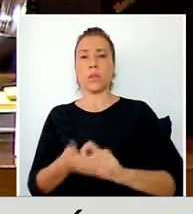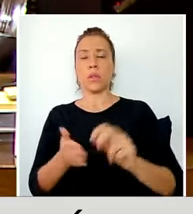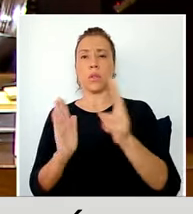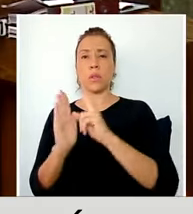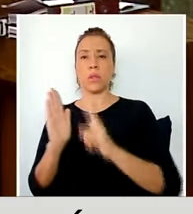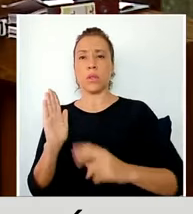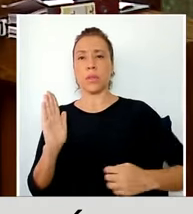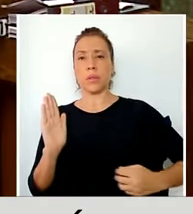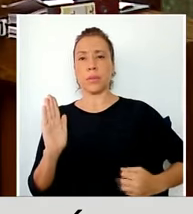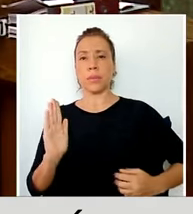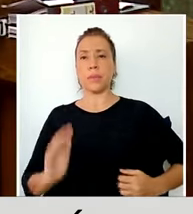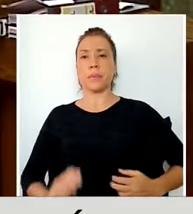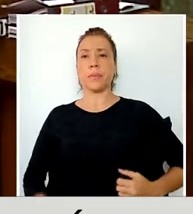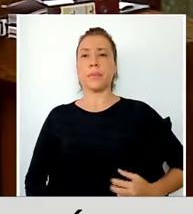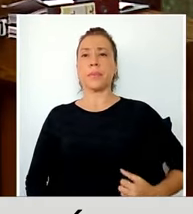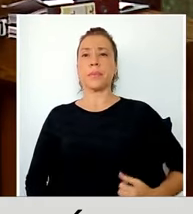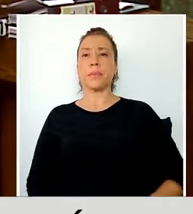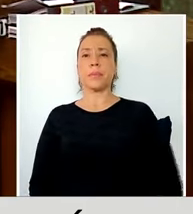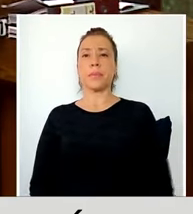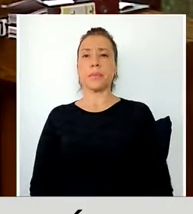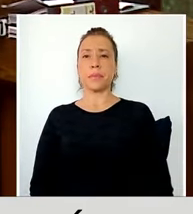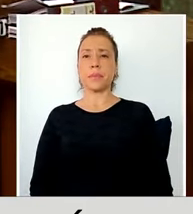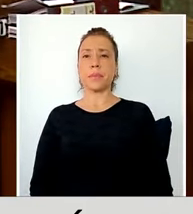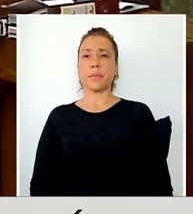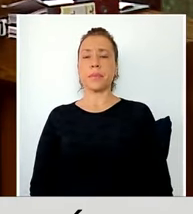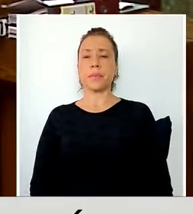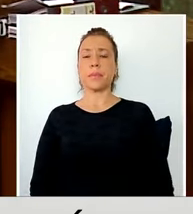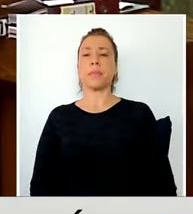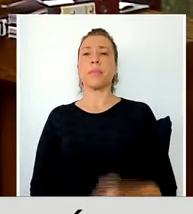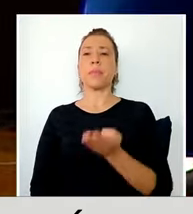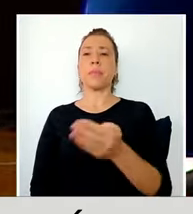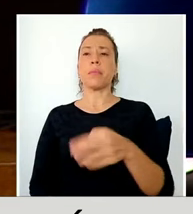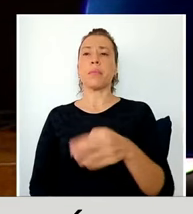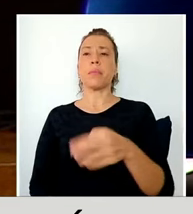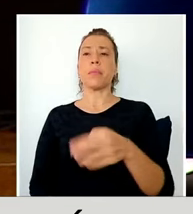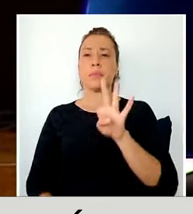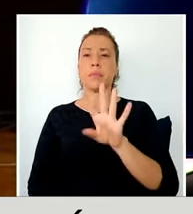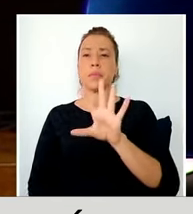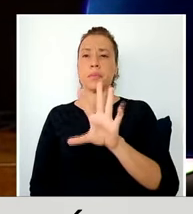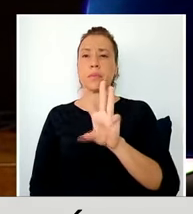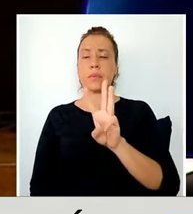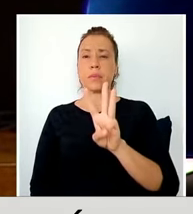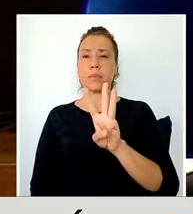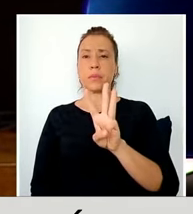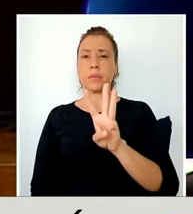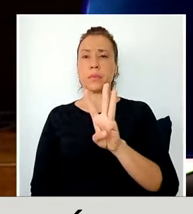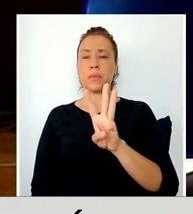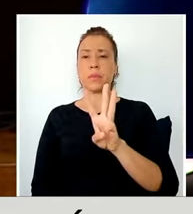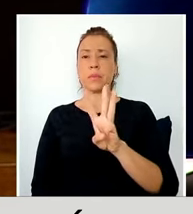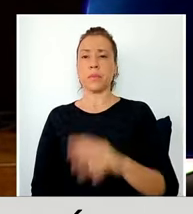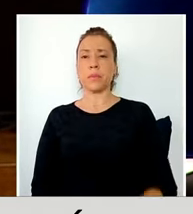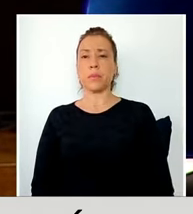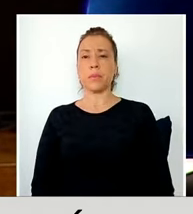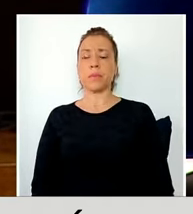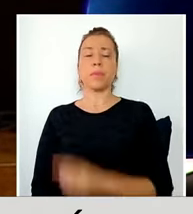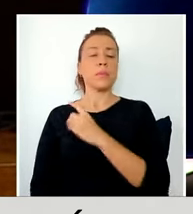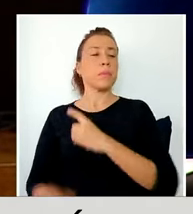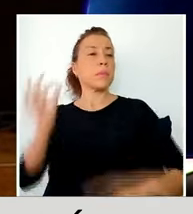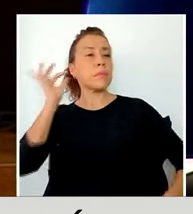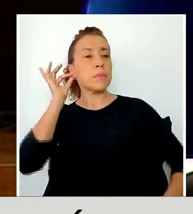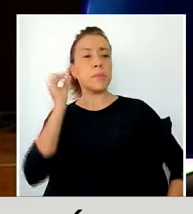su título solicitud de resolución número 453 de las diputadas y diputados